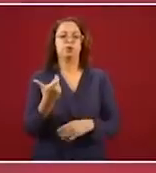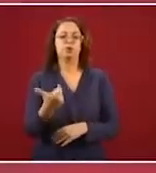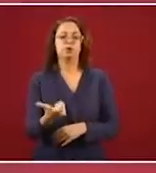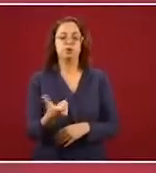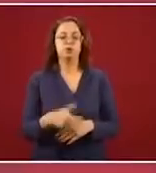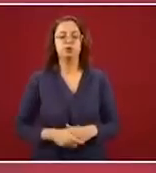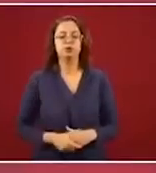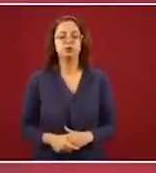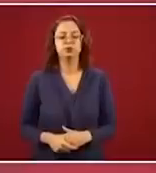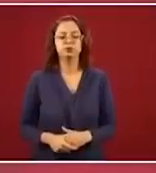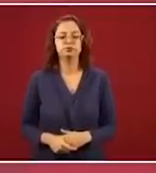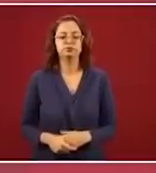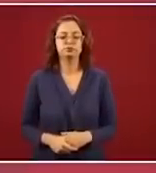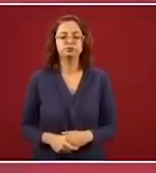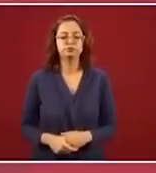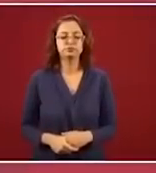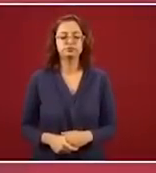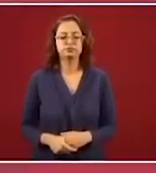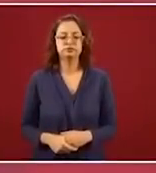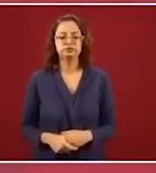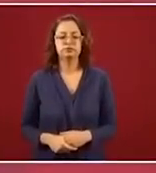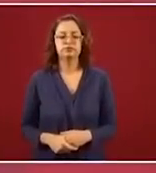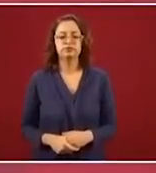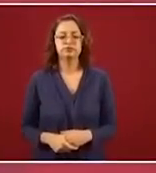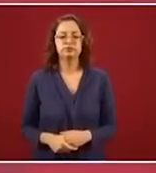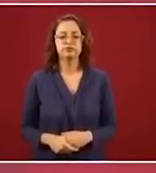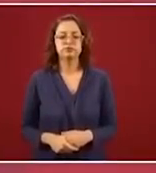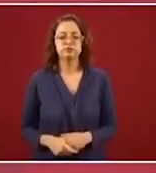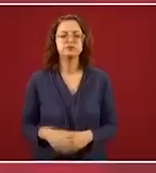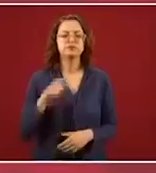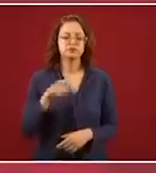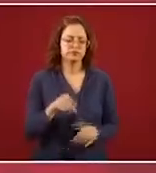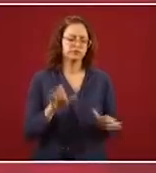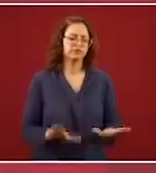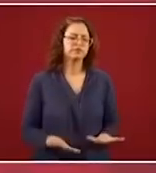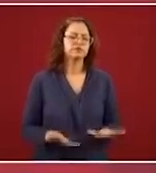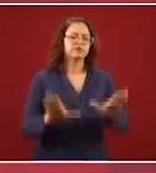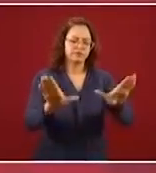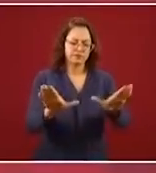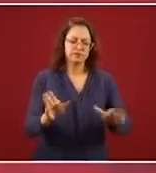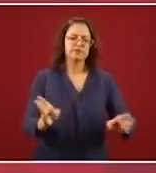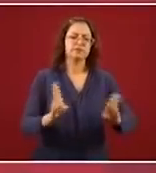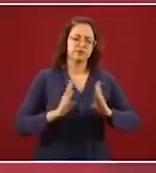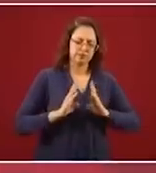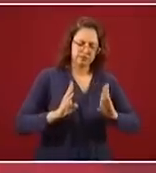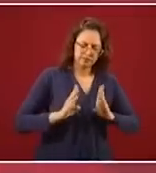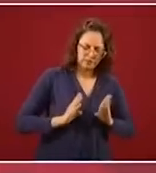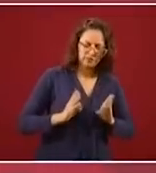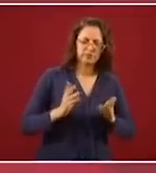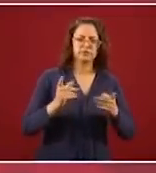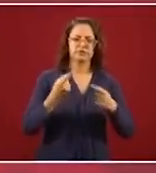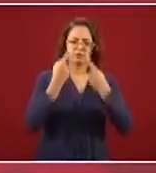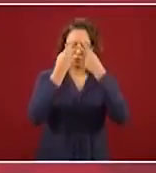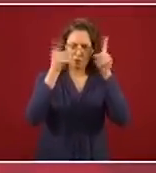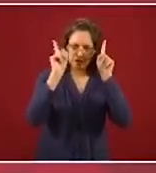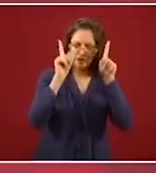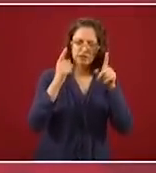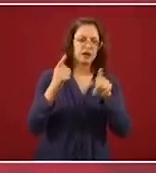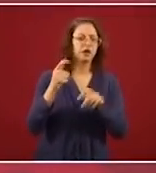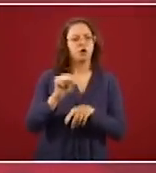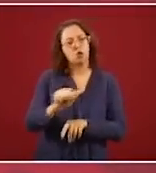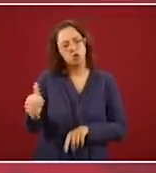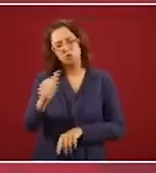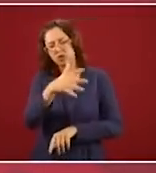Ahí incluyen aviones y helicópteros para el ejército, la marina en general, pero fueron 100.000 millones.